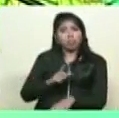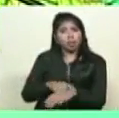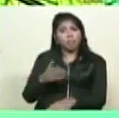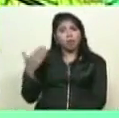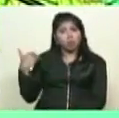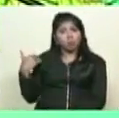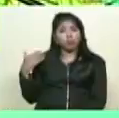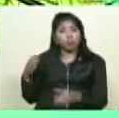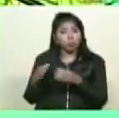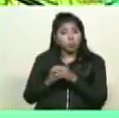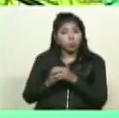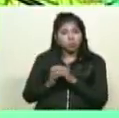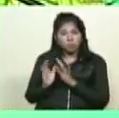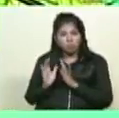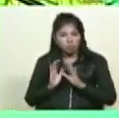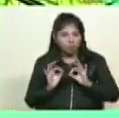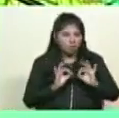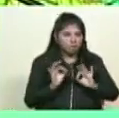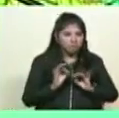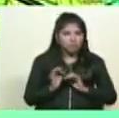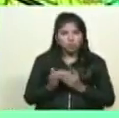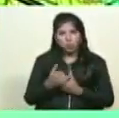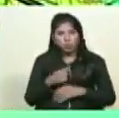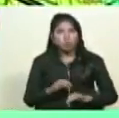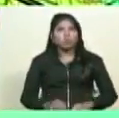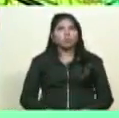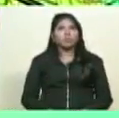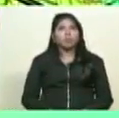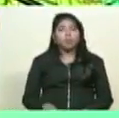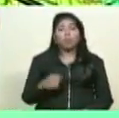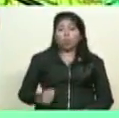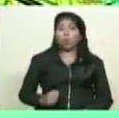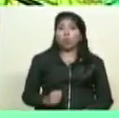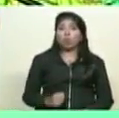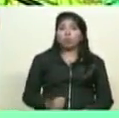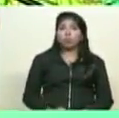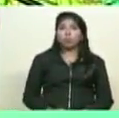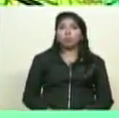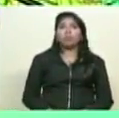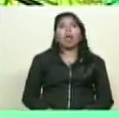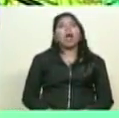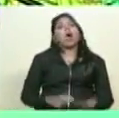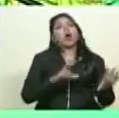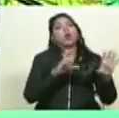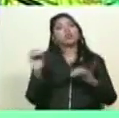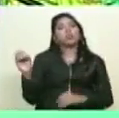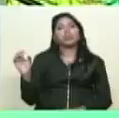Mafias, mafias, mafias. Combate duro. El